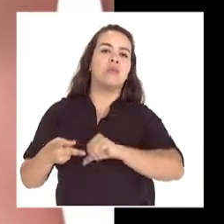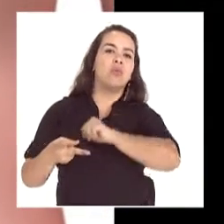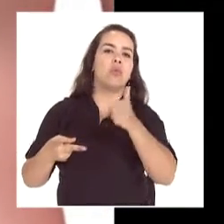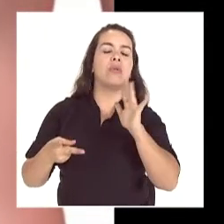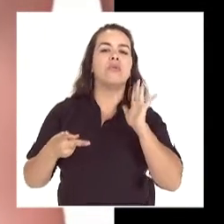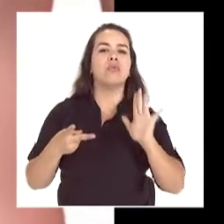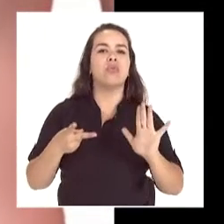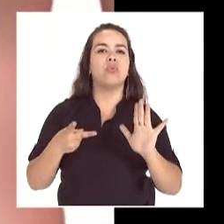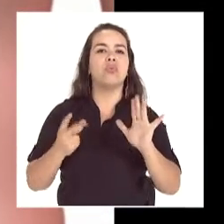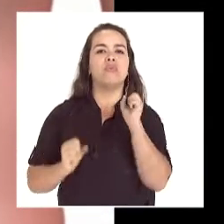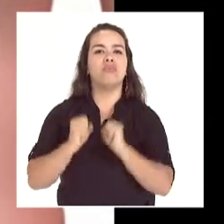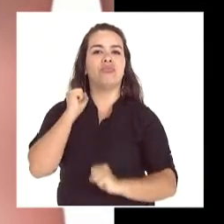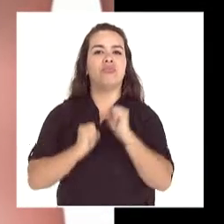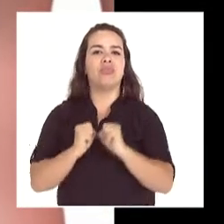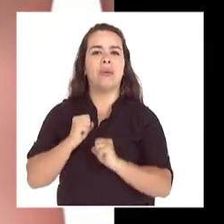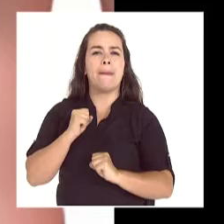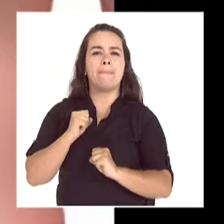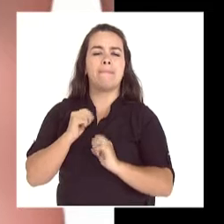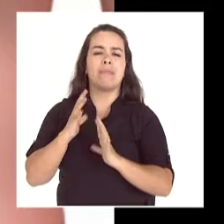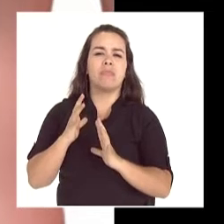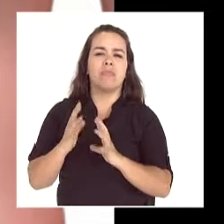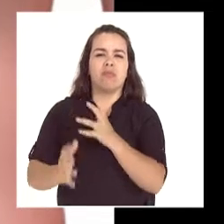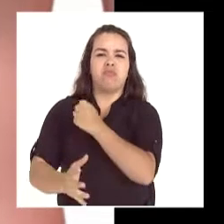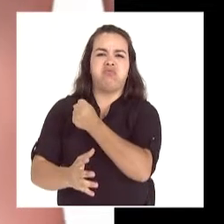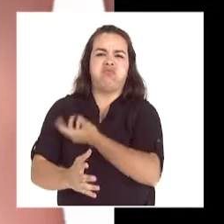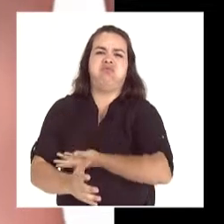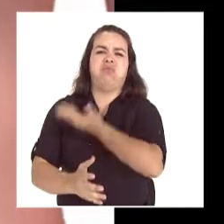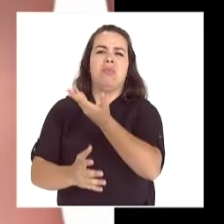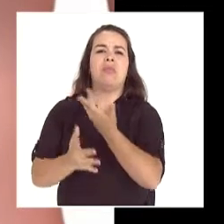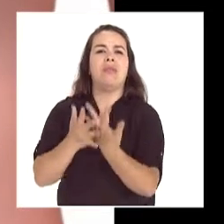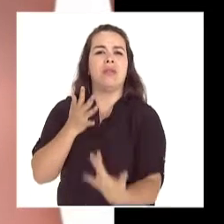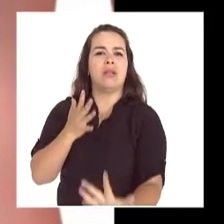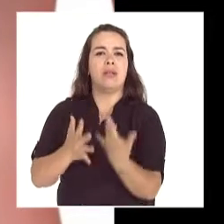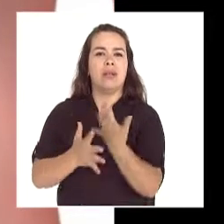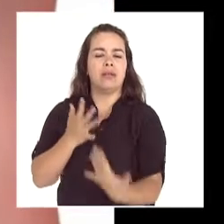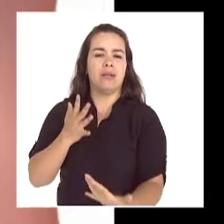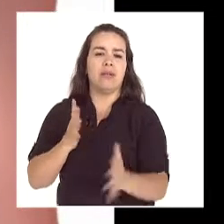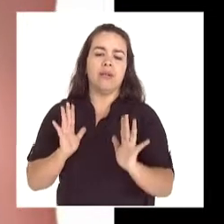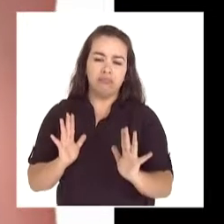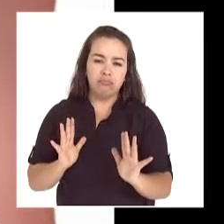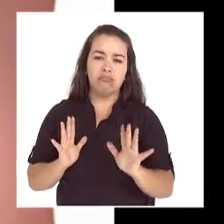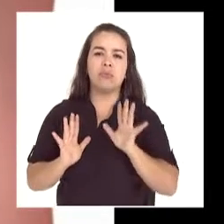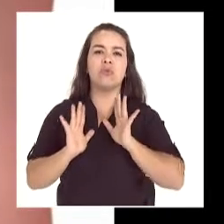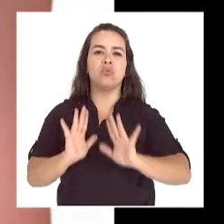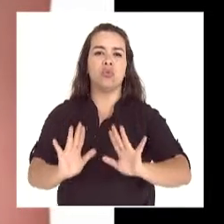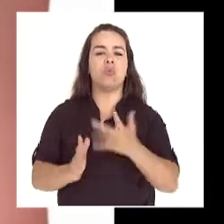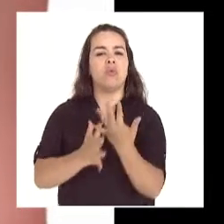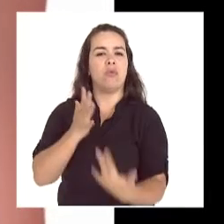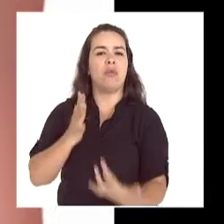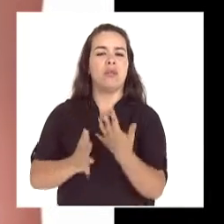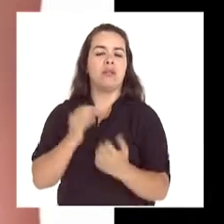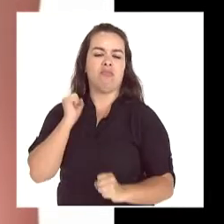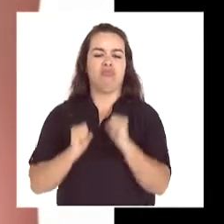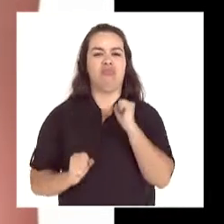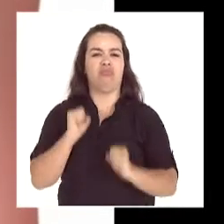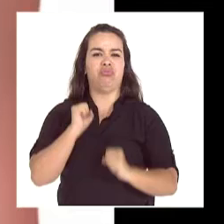esa presión que ejerce la sangre en la pared del vaso sanguíneo cuando la sangre ya está circulando.